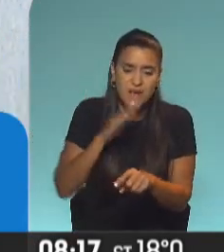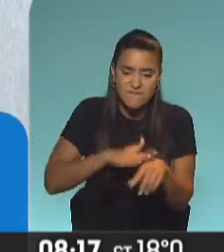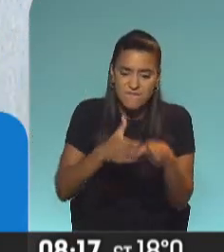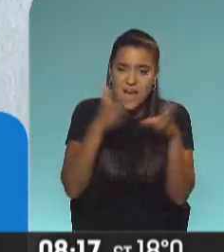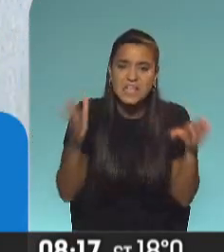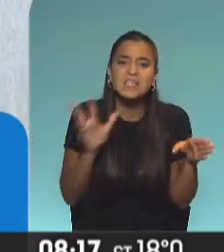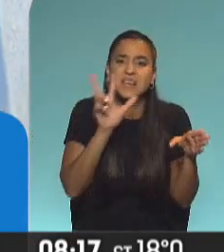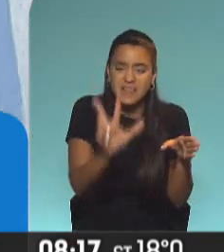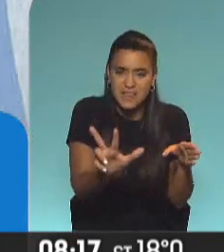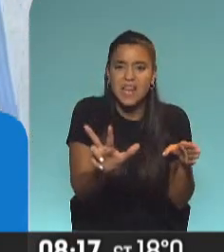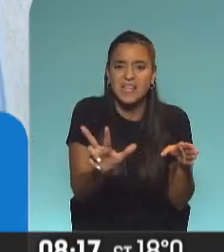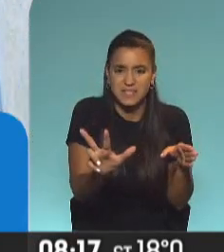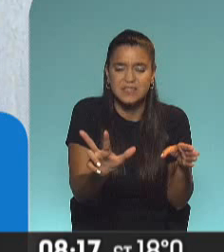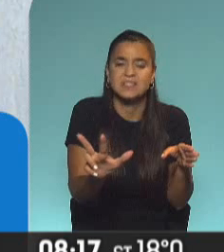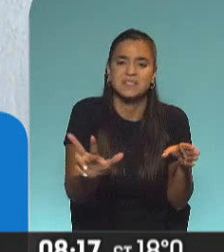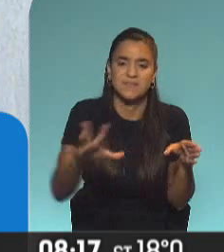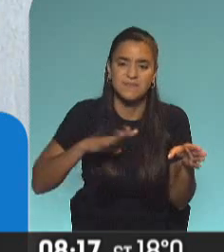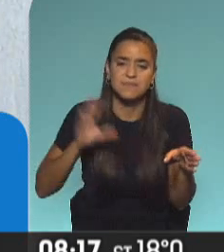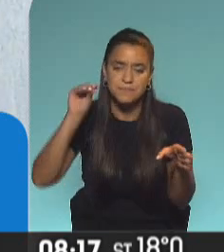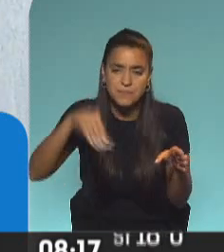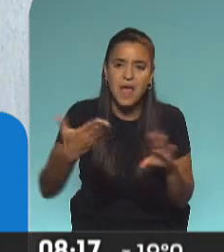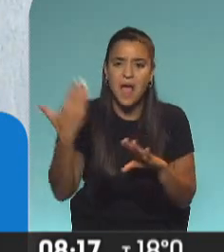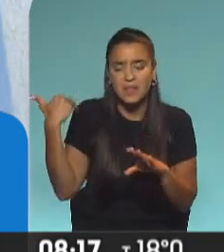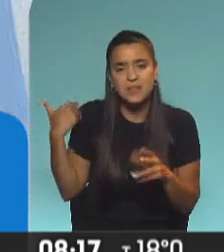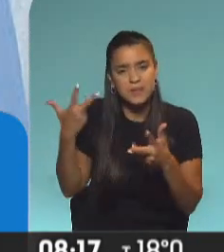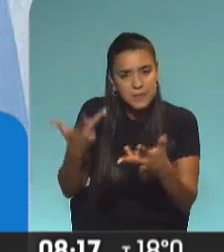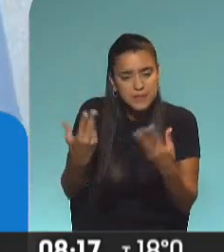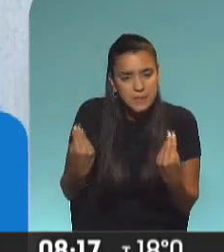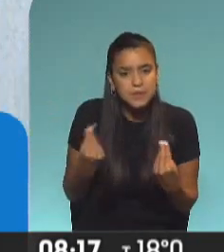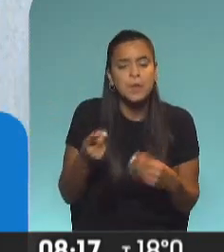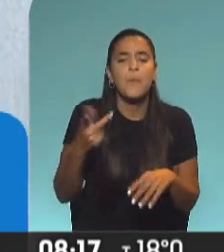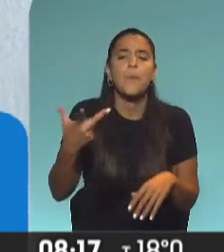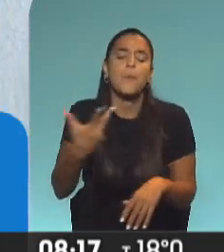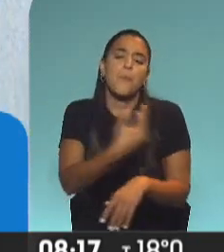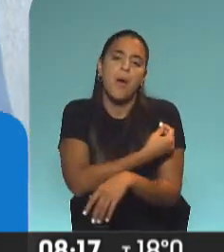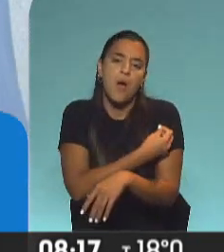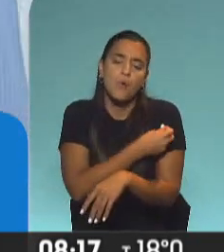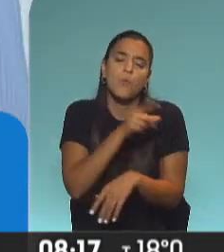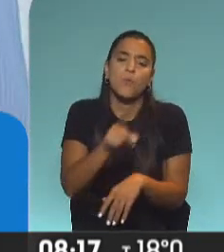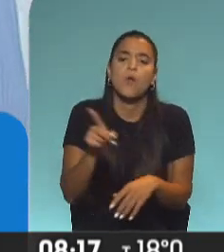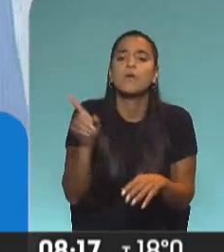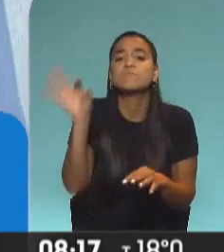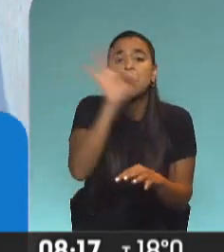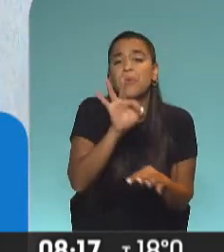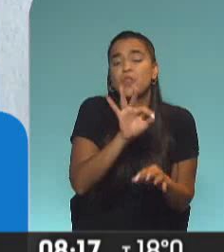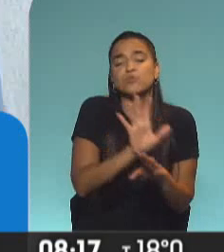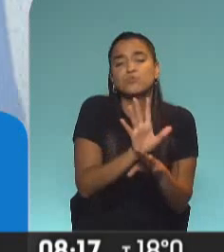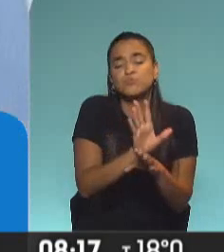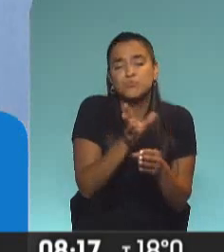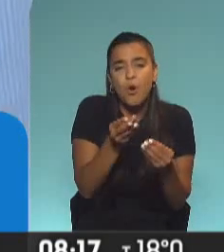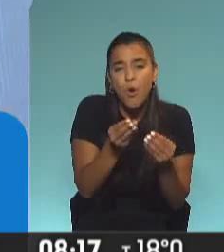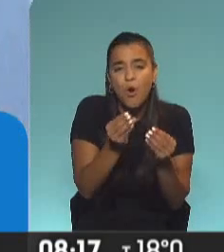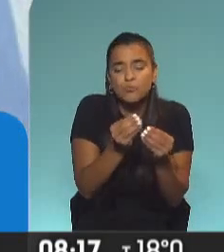3, un poquito más rezagadas respecto de estas anteriormente mencionadas, son las vacunas a virus inactivado, es decir, lo que